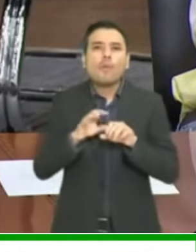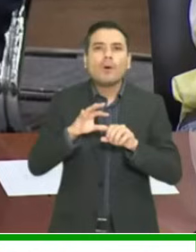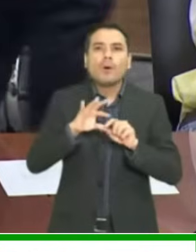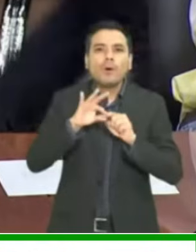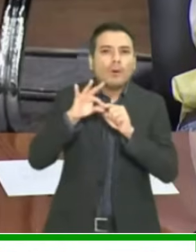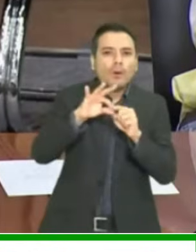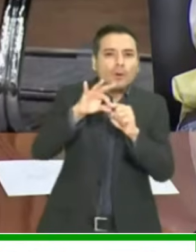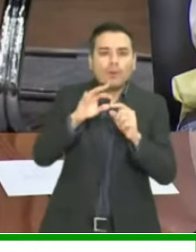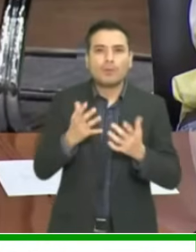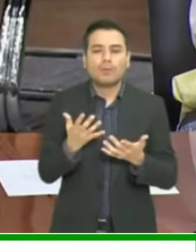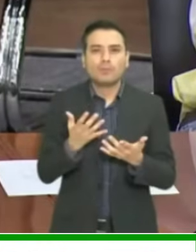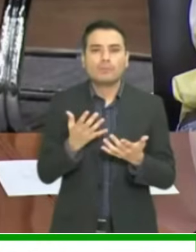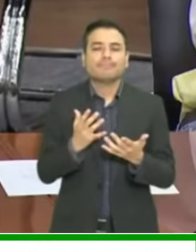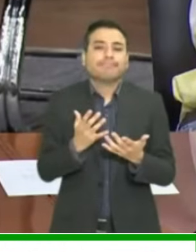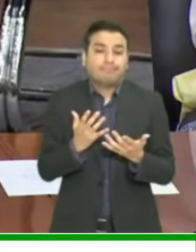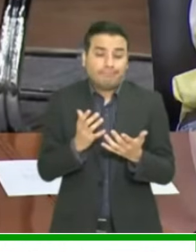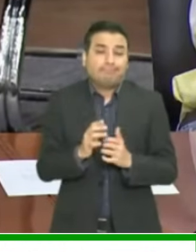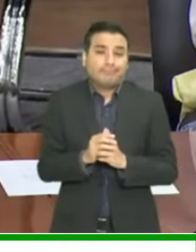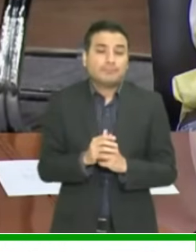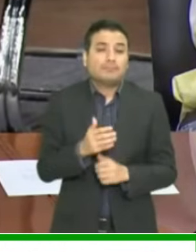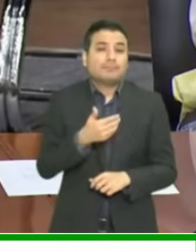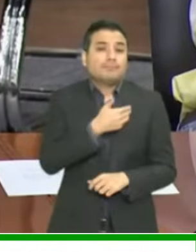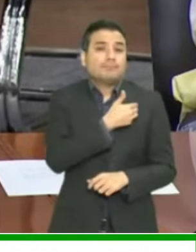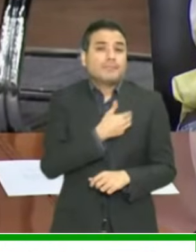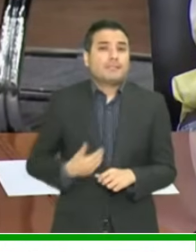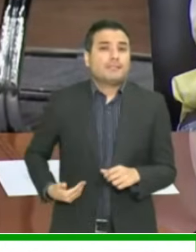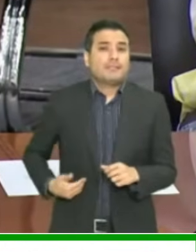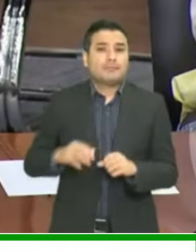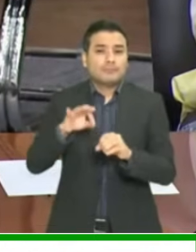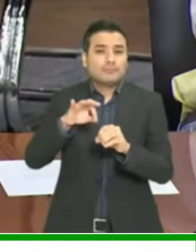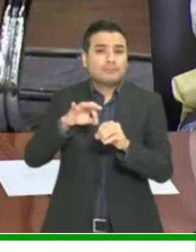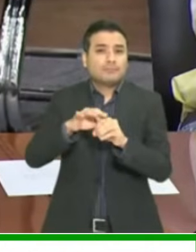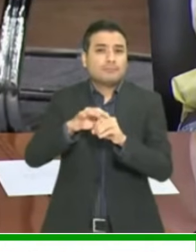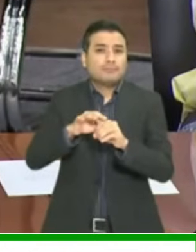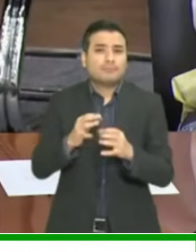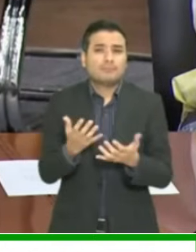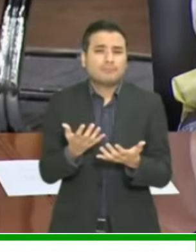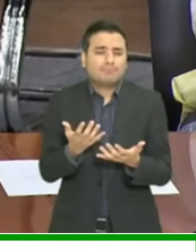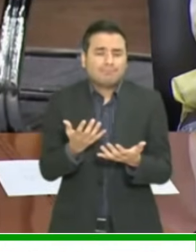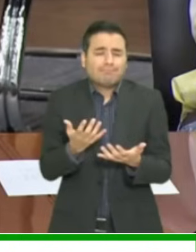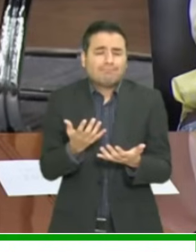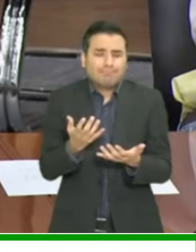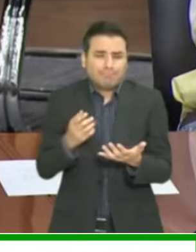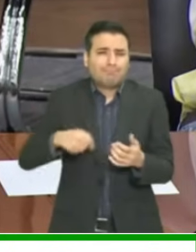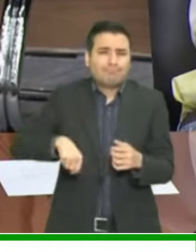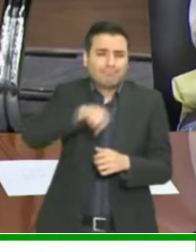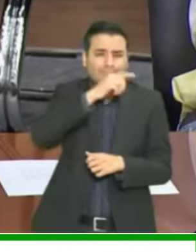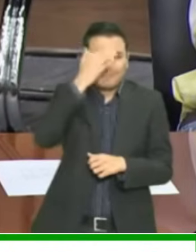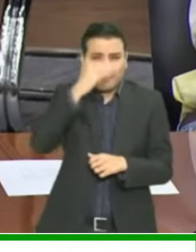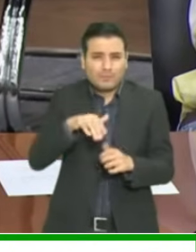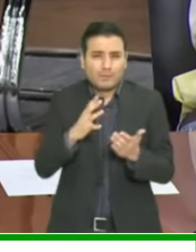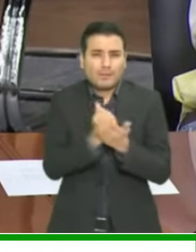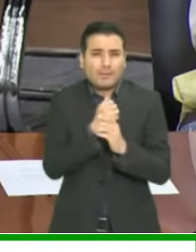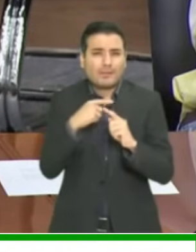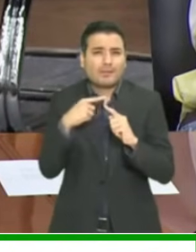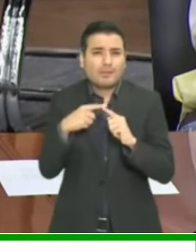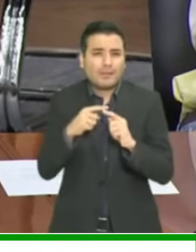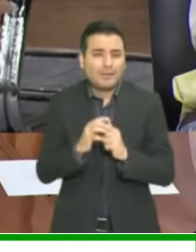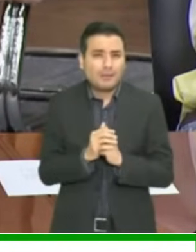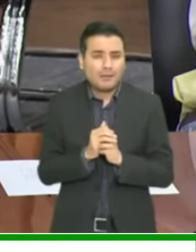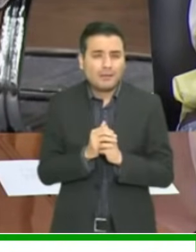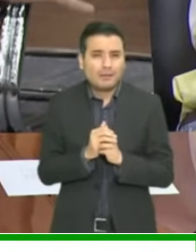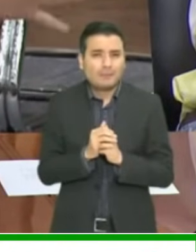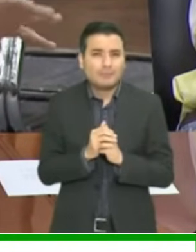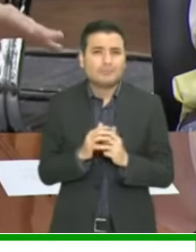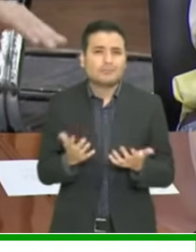El resultado de la elección presidencial es absolutamente contundente. Y qué bueno que haya la viabilidad que